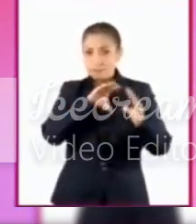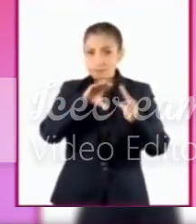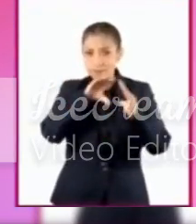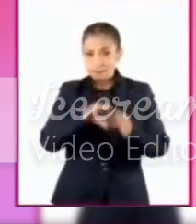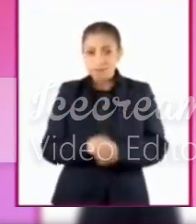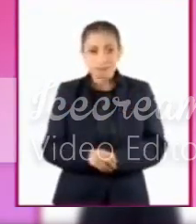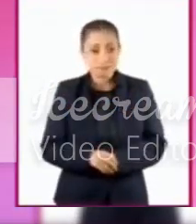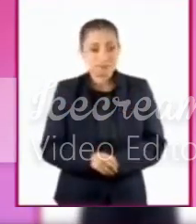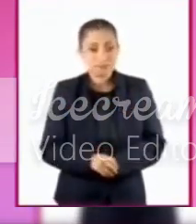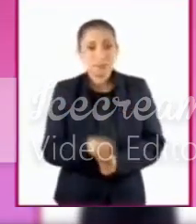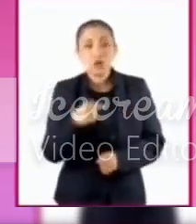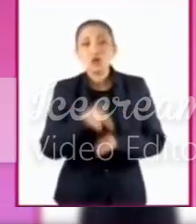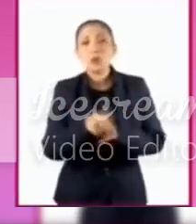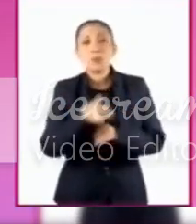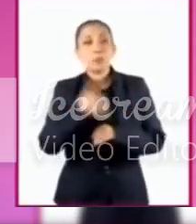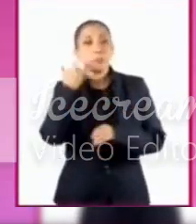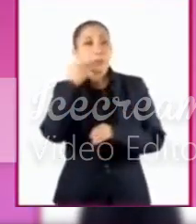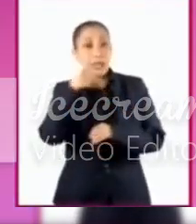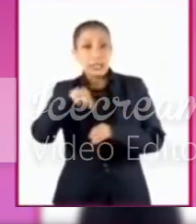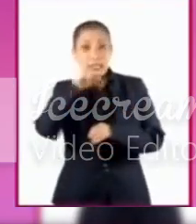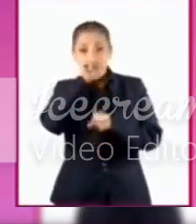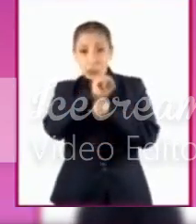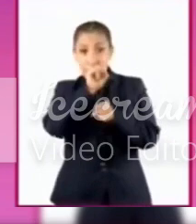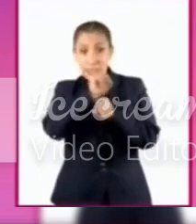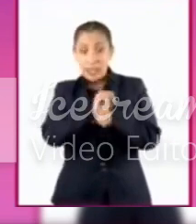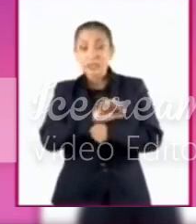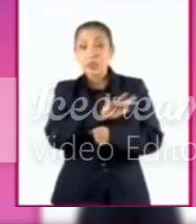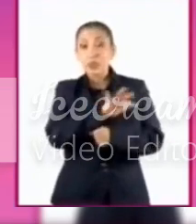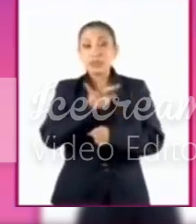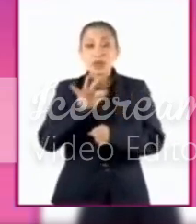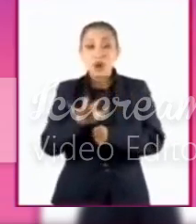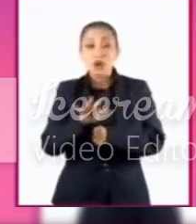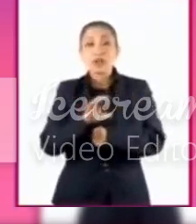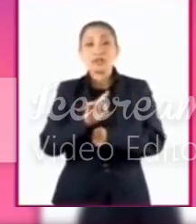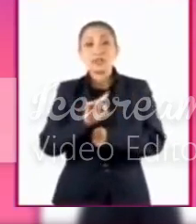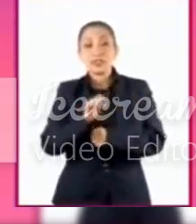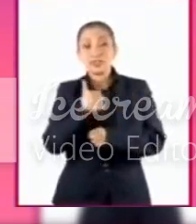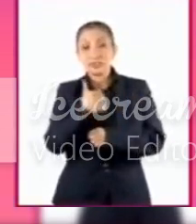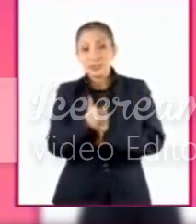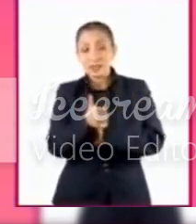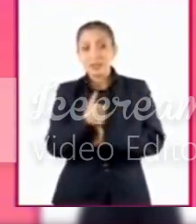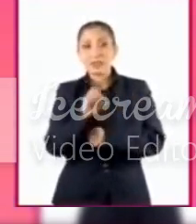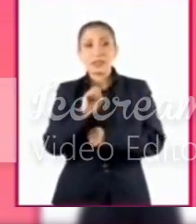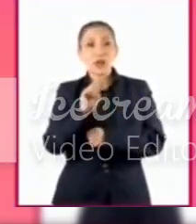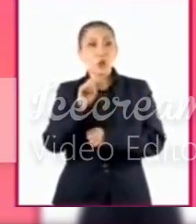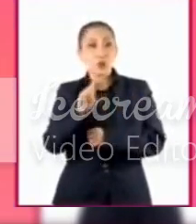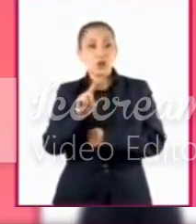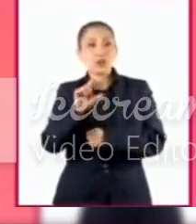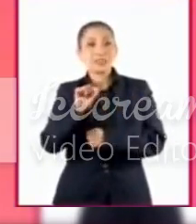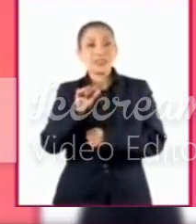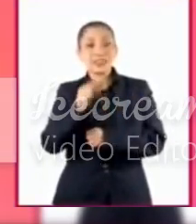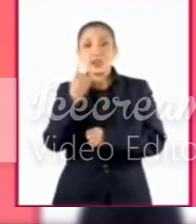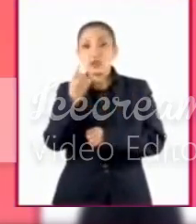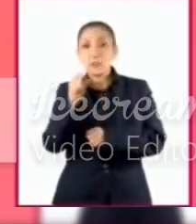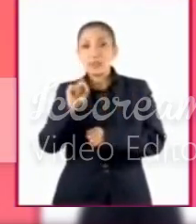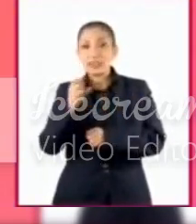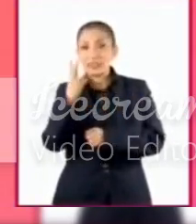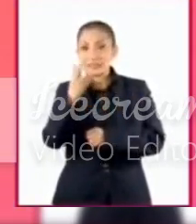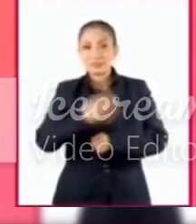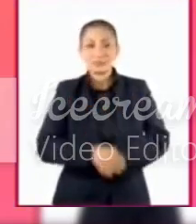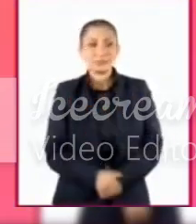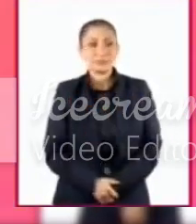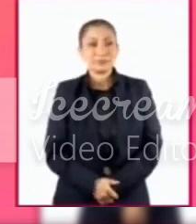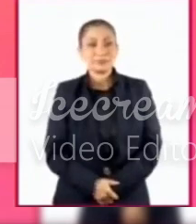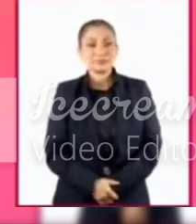Pedagógico a Distancia. El número de teléfono para secundaria es el 55 36 01 71